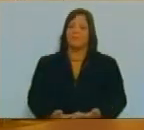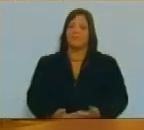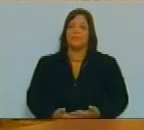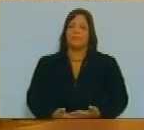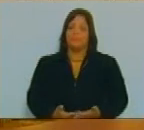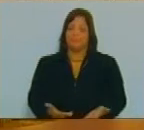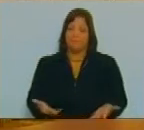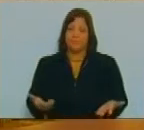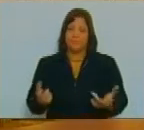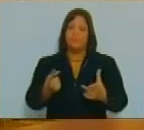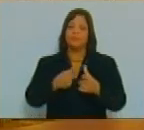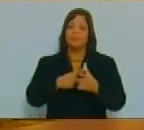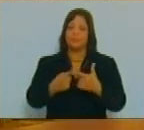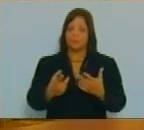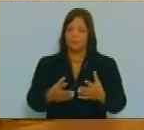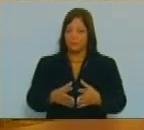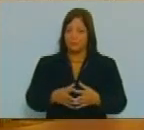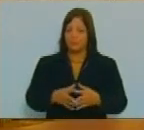por supuesto